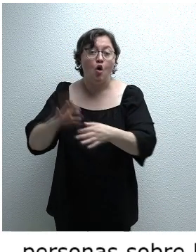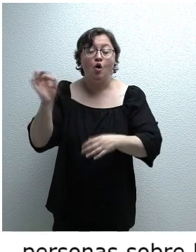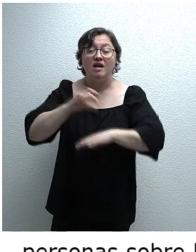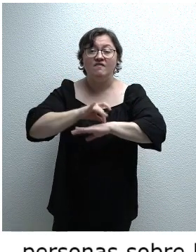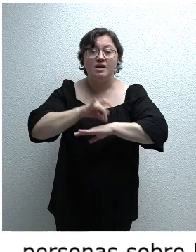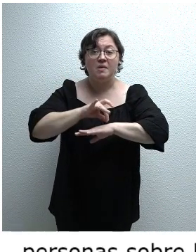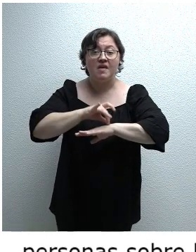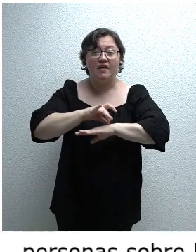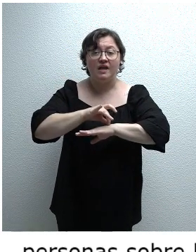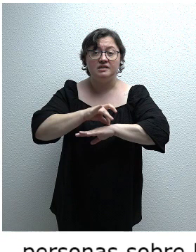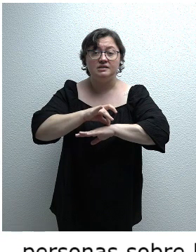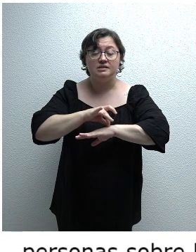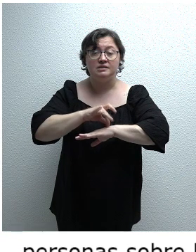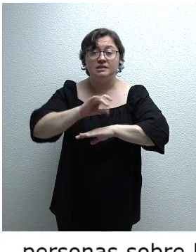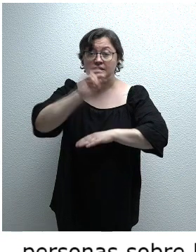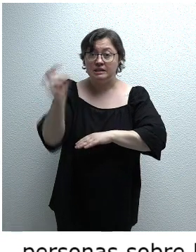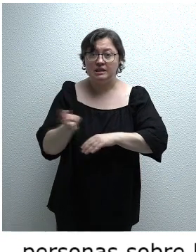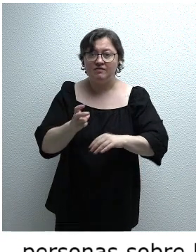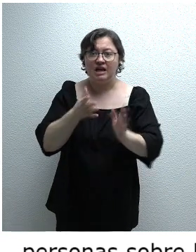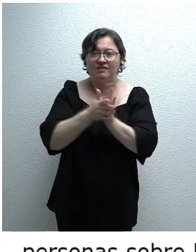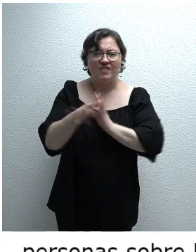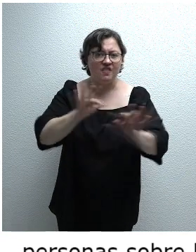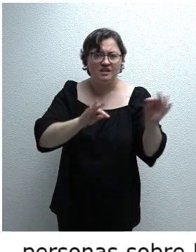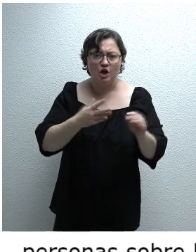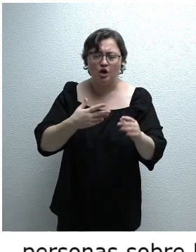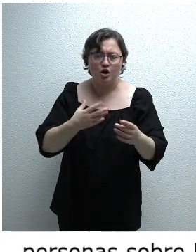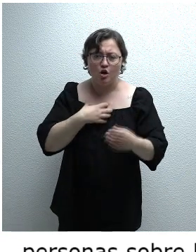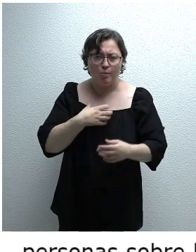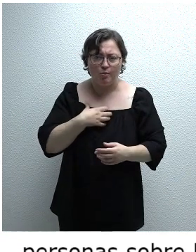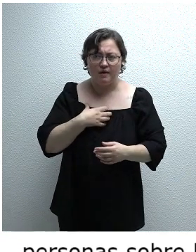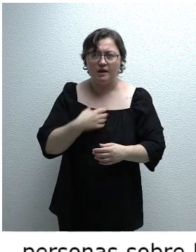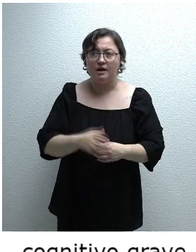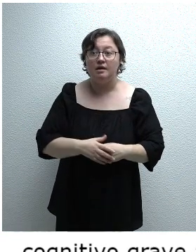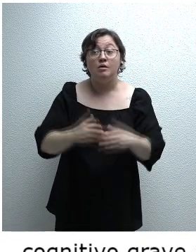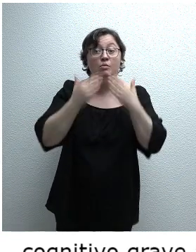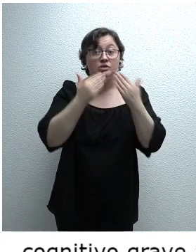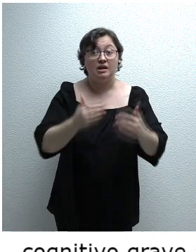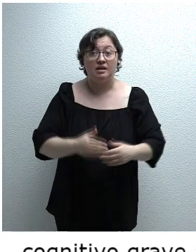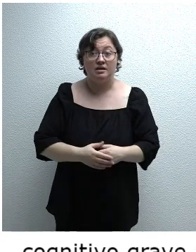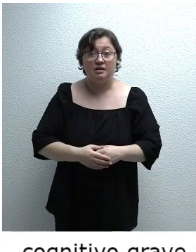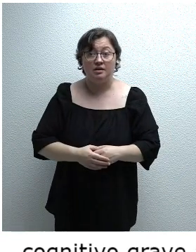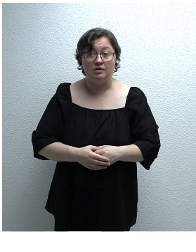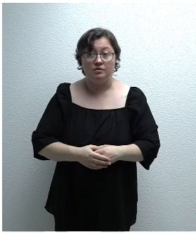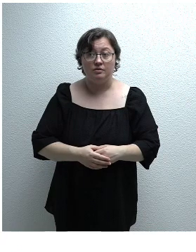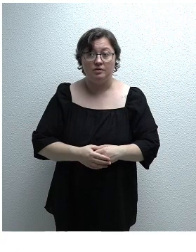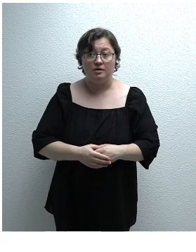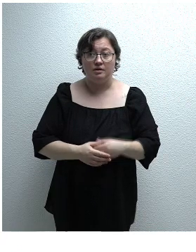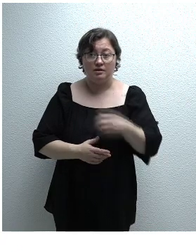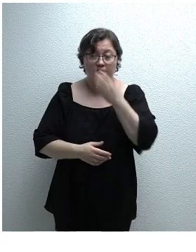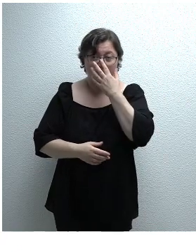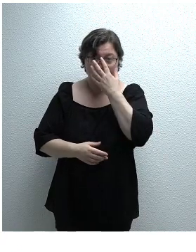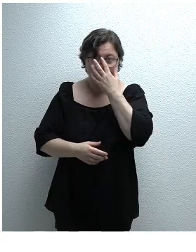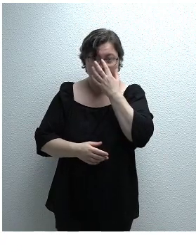enfermedades que les compliquen la toma de decisiones? Muchas gracias. Sí.